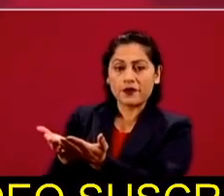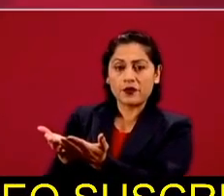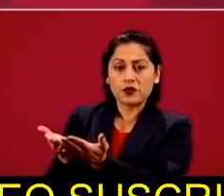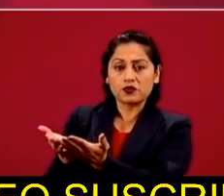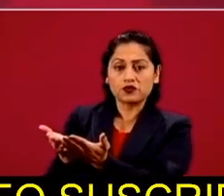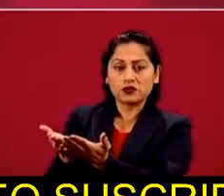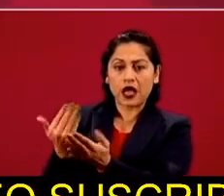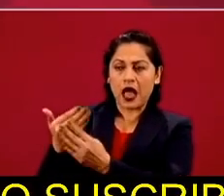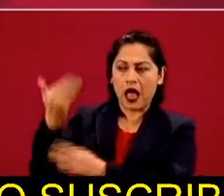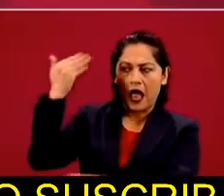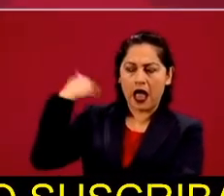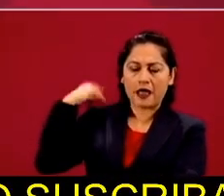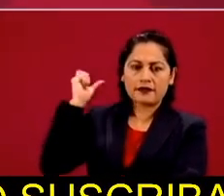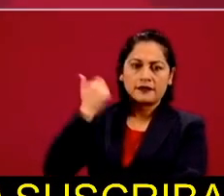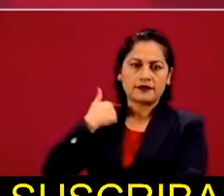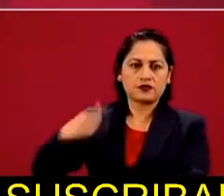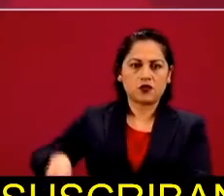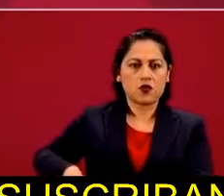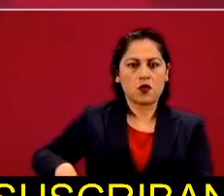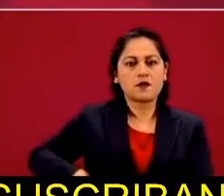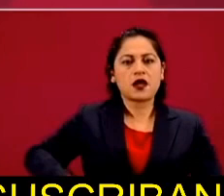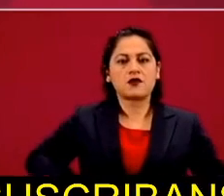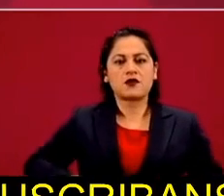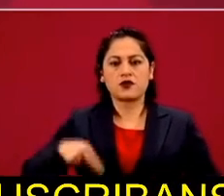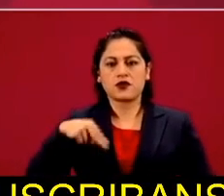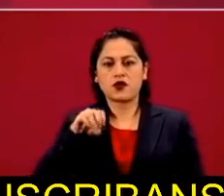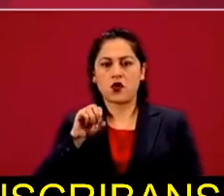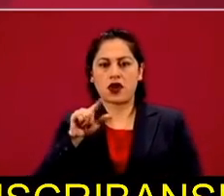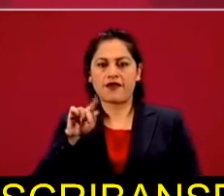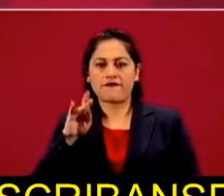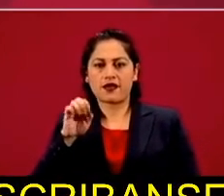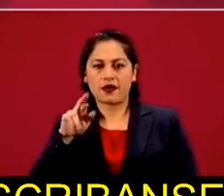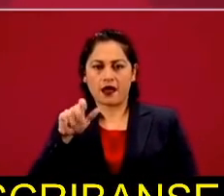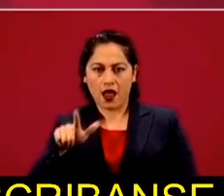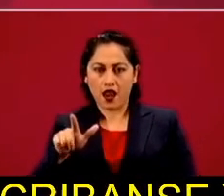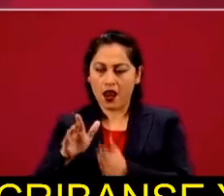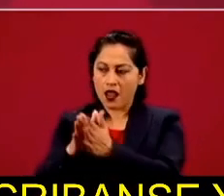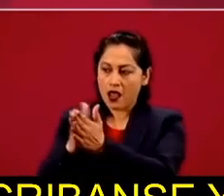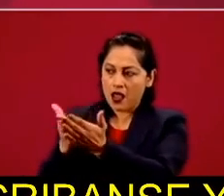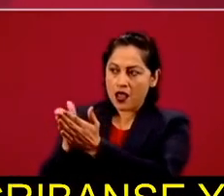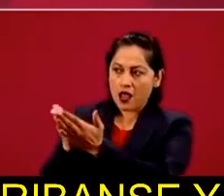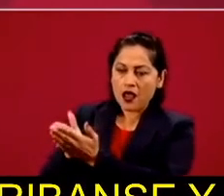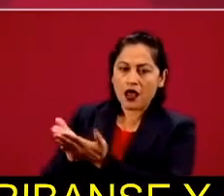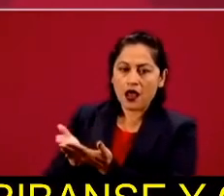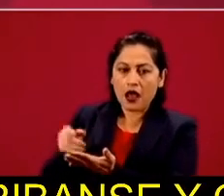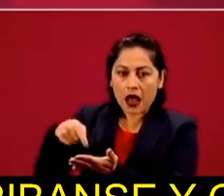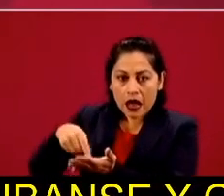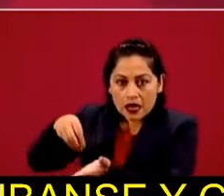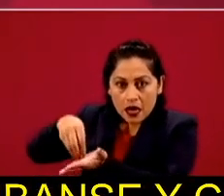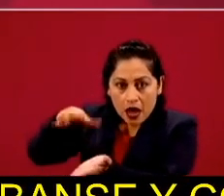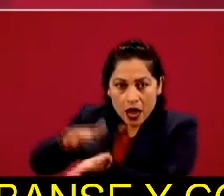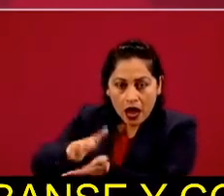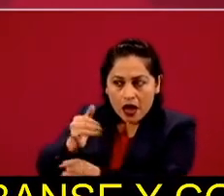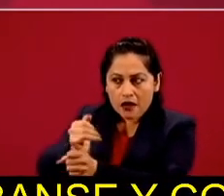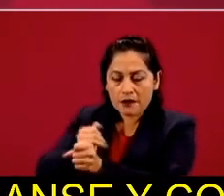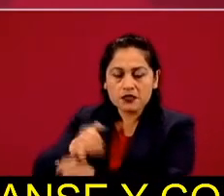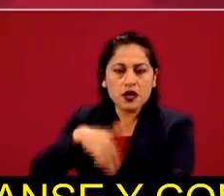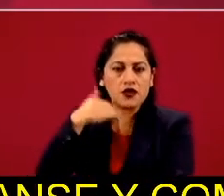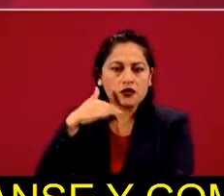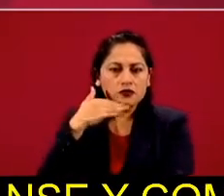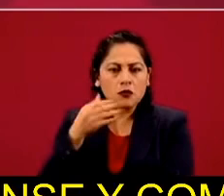durante el periodo neoliberal? ¿Cuántos se hicieron hablando del tema de la corrupción?